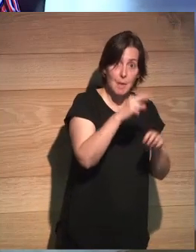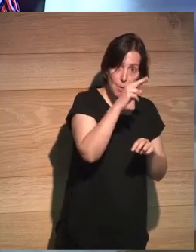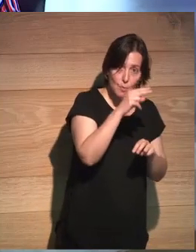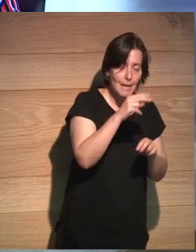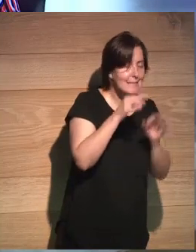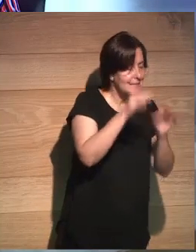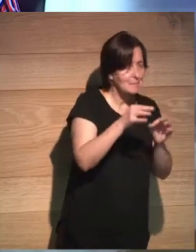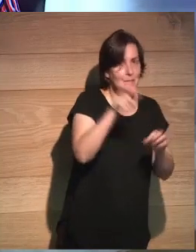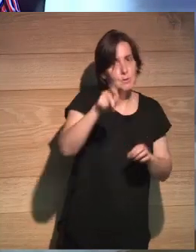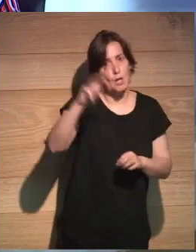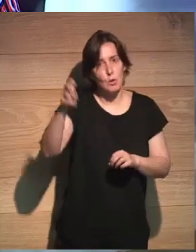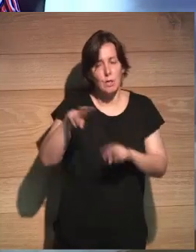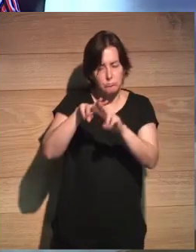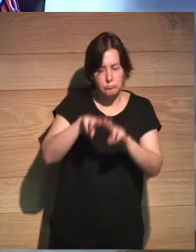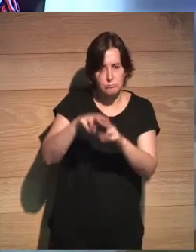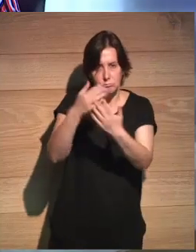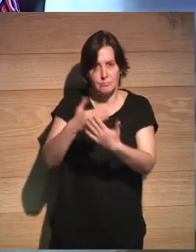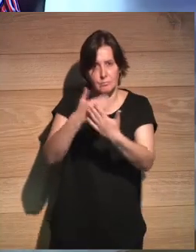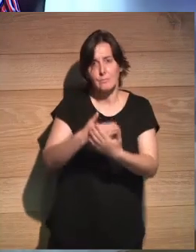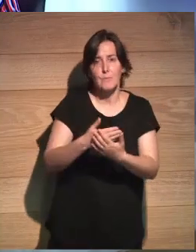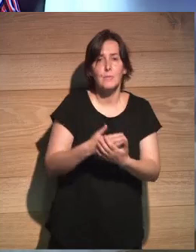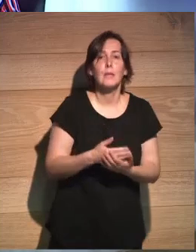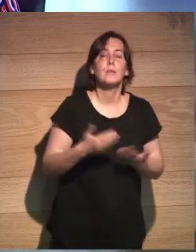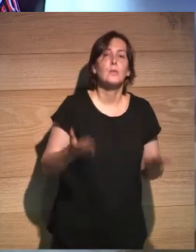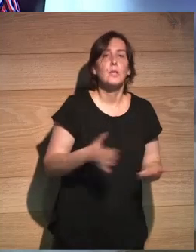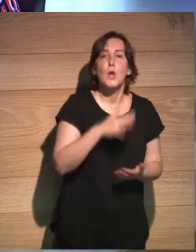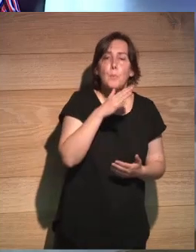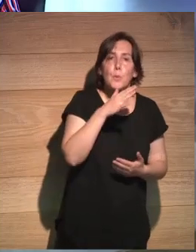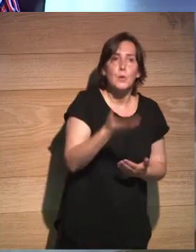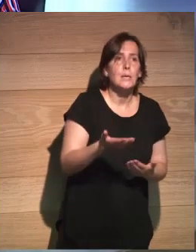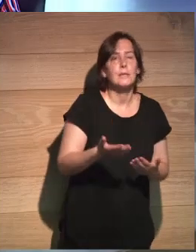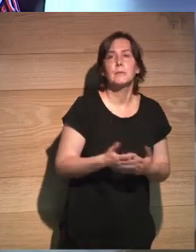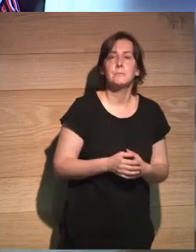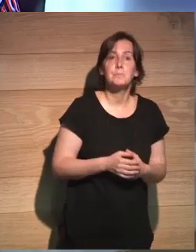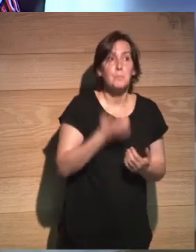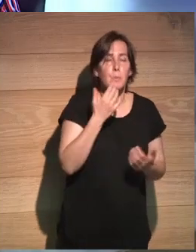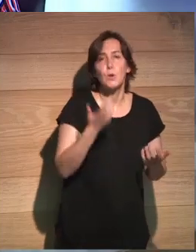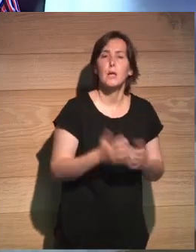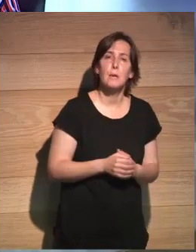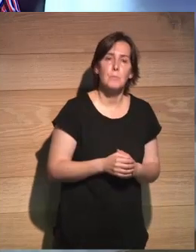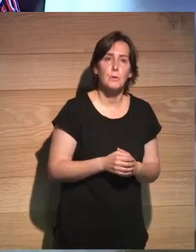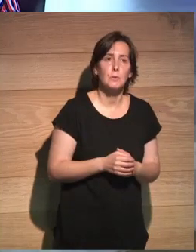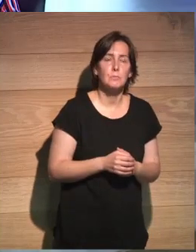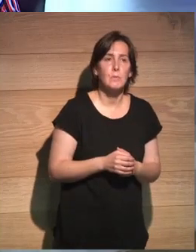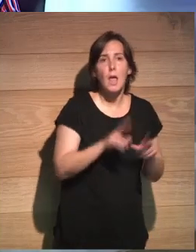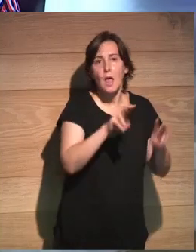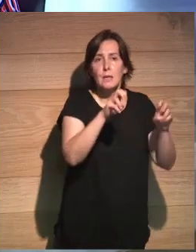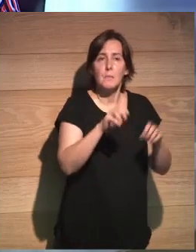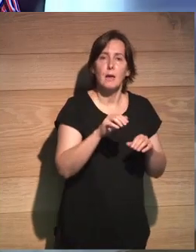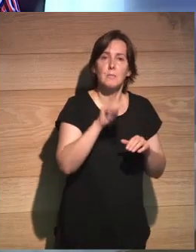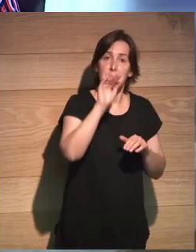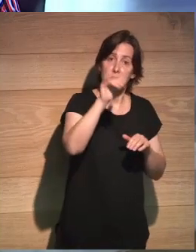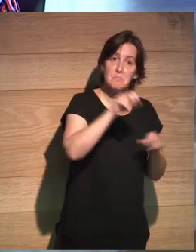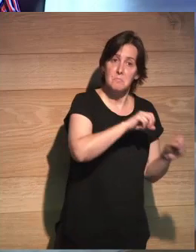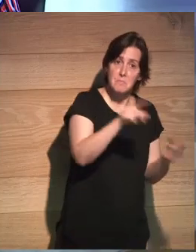estudiando. Entonces, ¿por qué en lugar de hablar sobre migraciones o sobre brecha